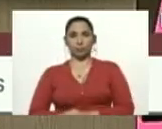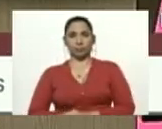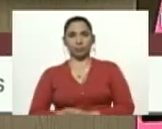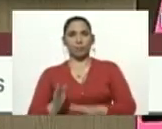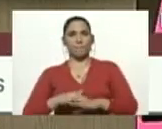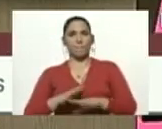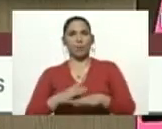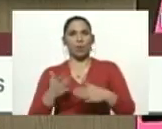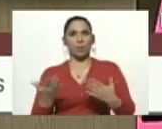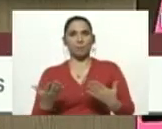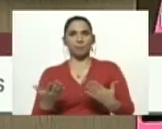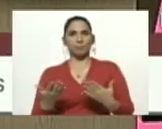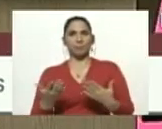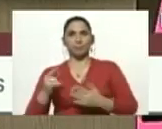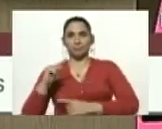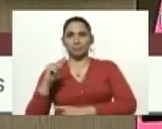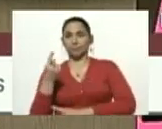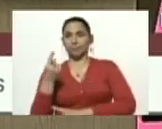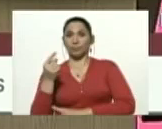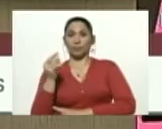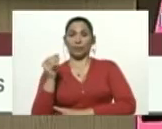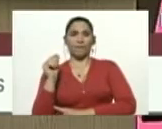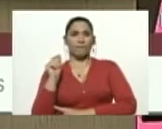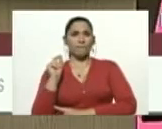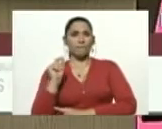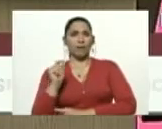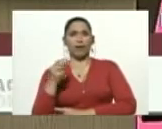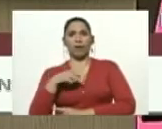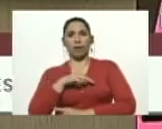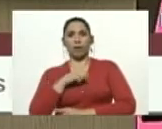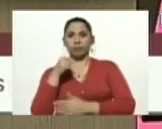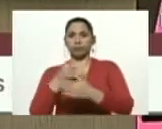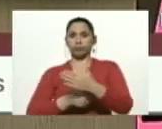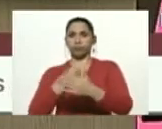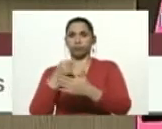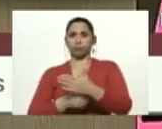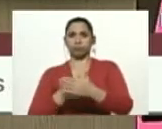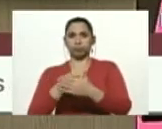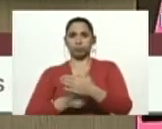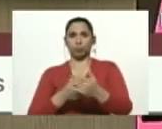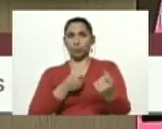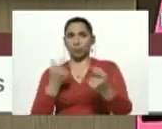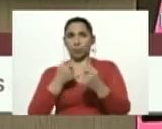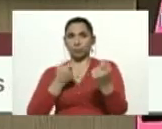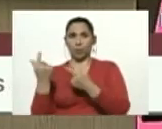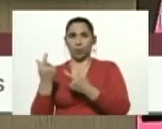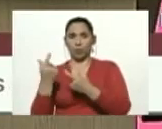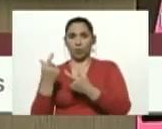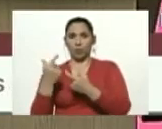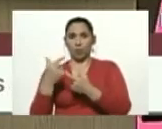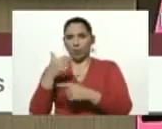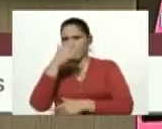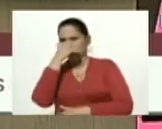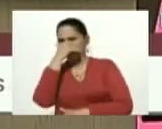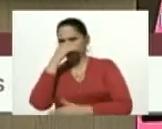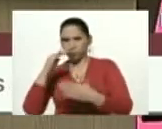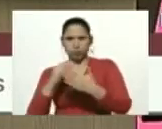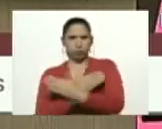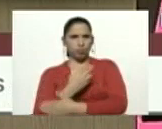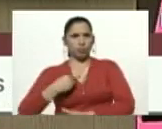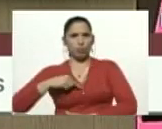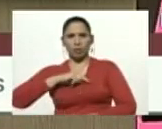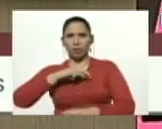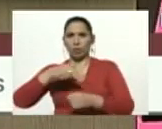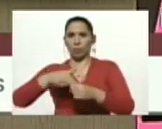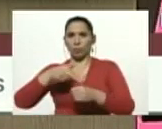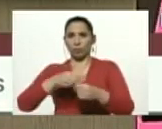porque por primera vez estamos combatiendo el contrabando de las mafias que robaban nuestro combustible